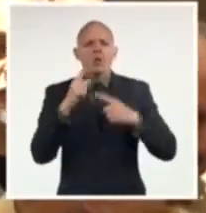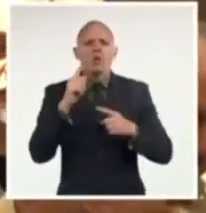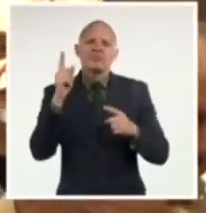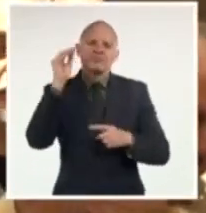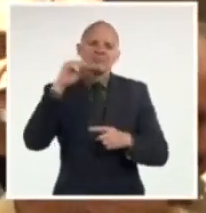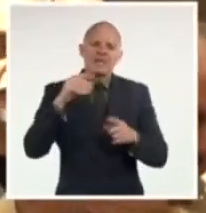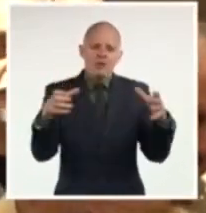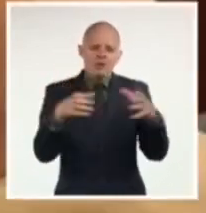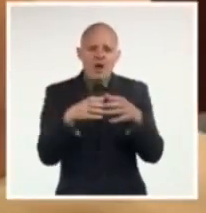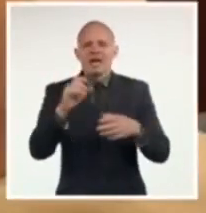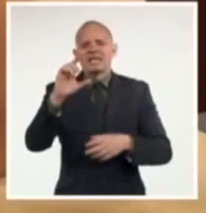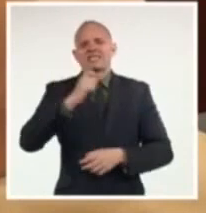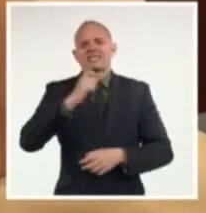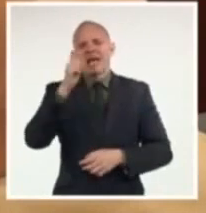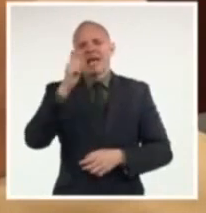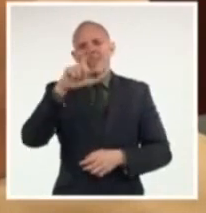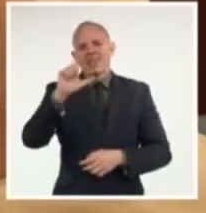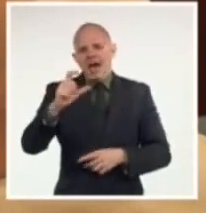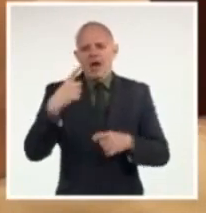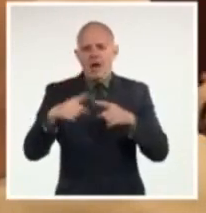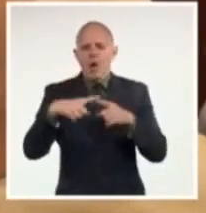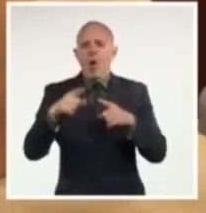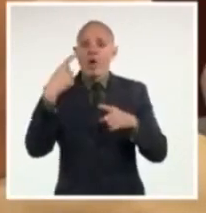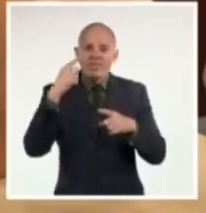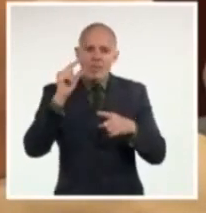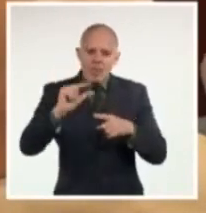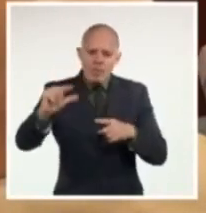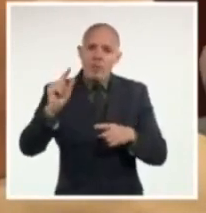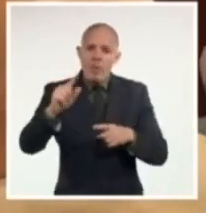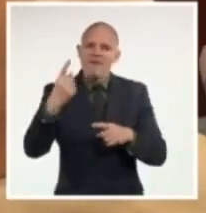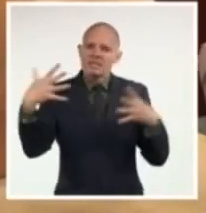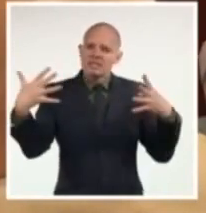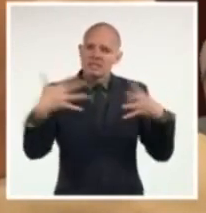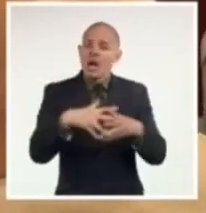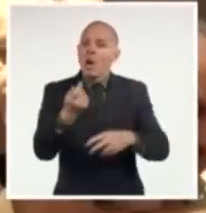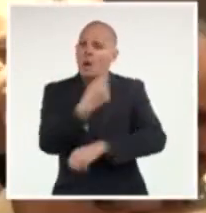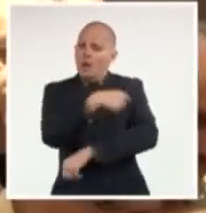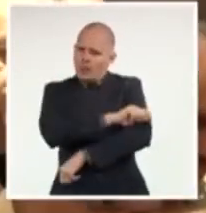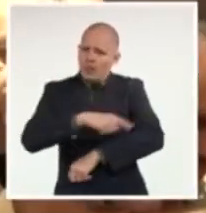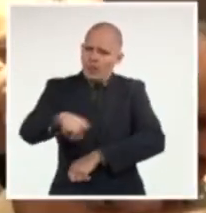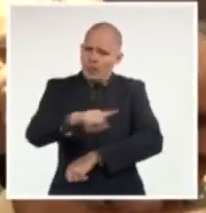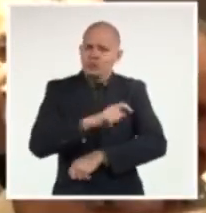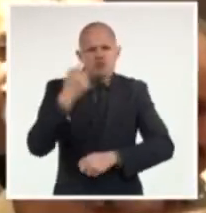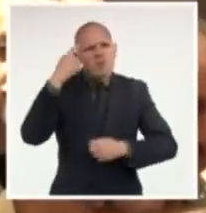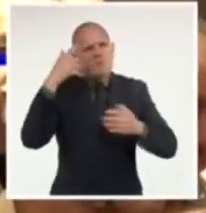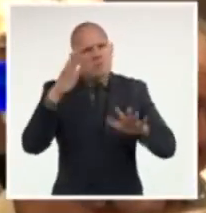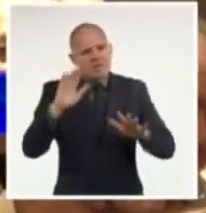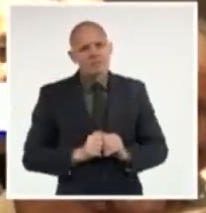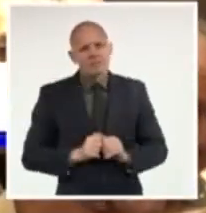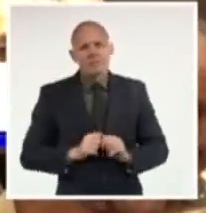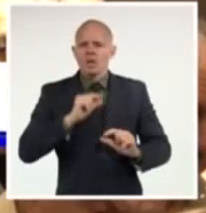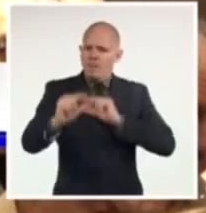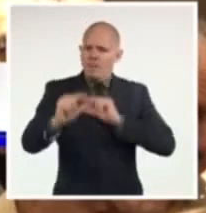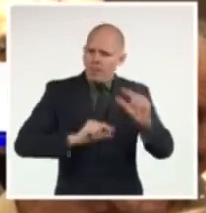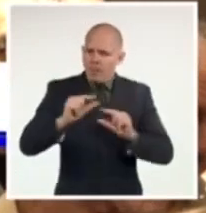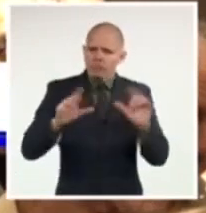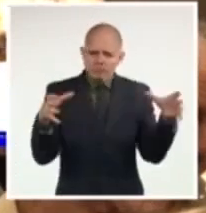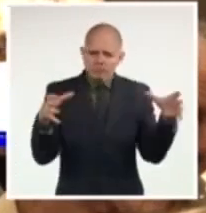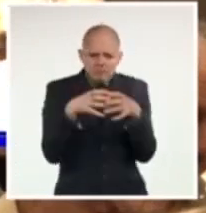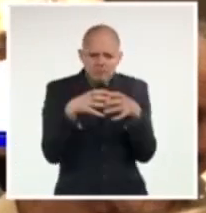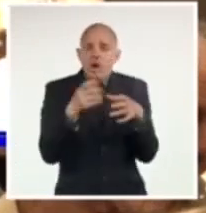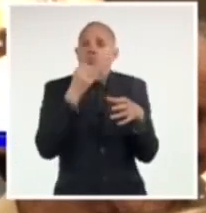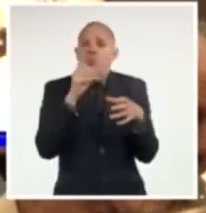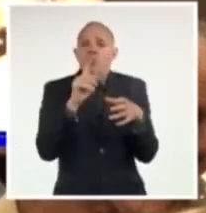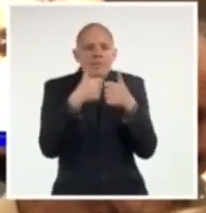CELAC, tienen que abrirse mucho más hacia los pueblos. Me parece que tiene que seguir profundizándose porque tenemos que abrir estos espacios porque los problemas